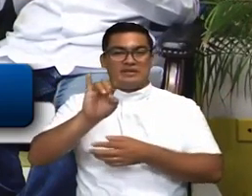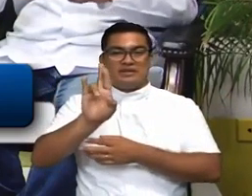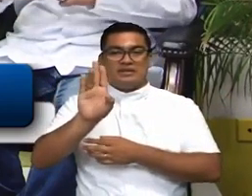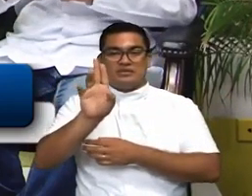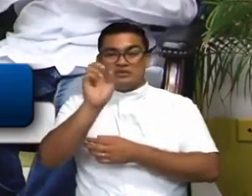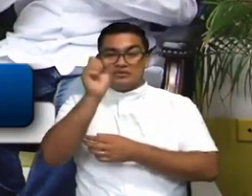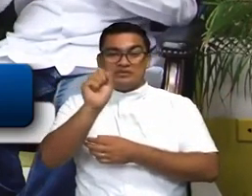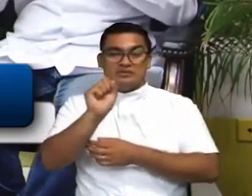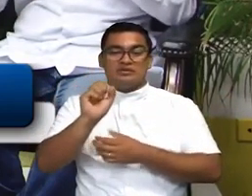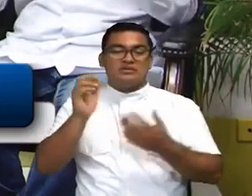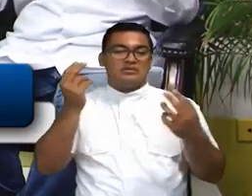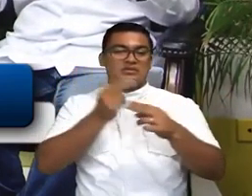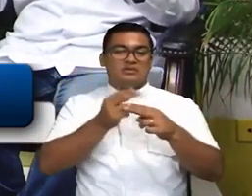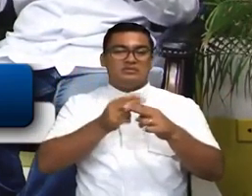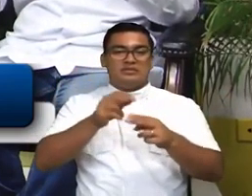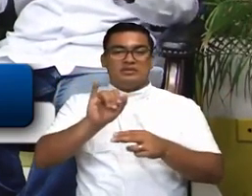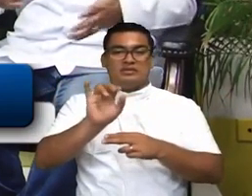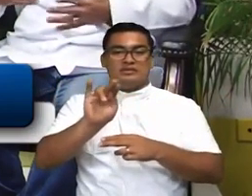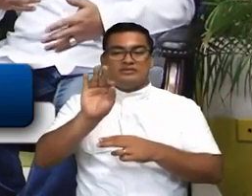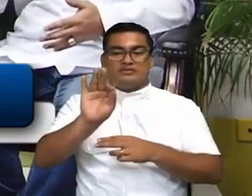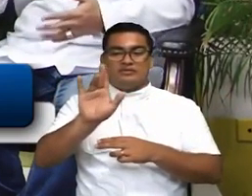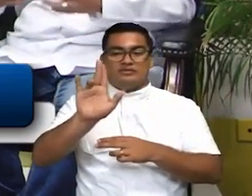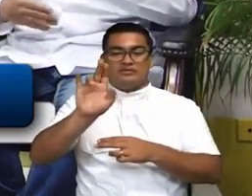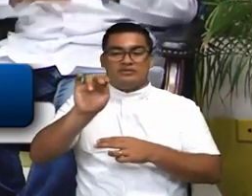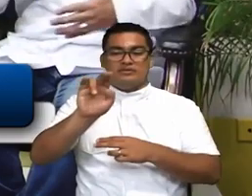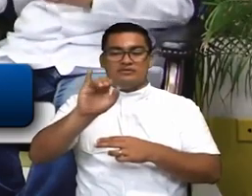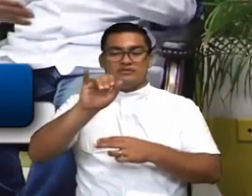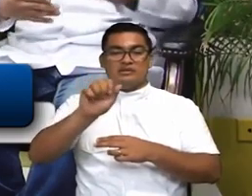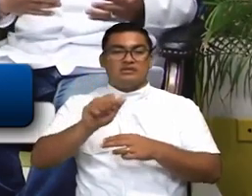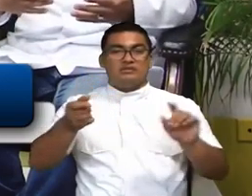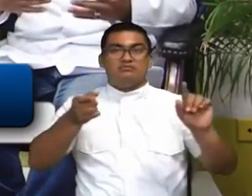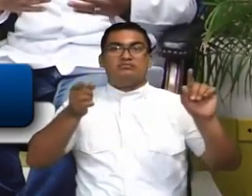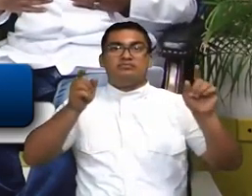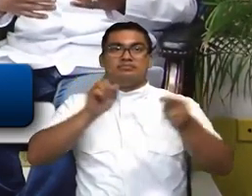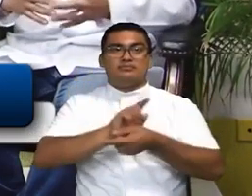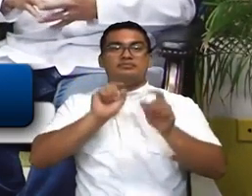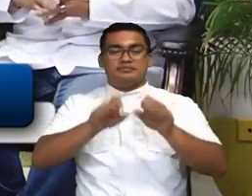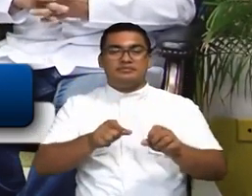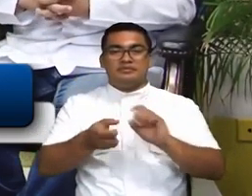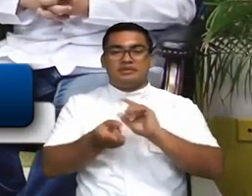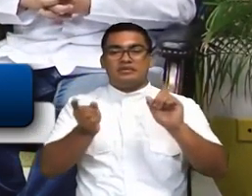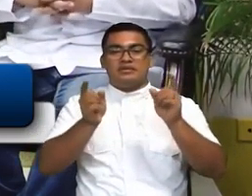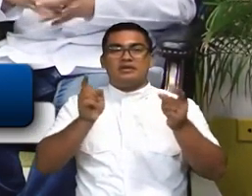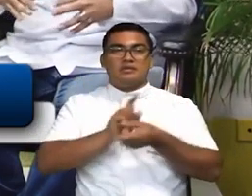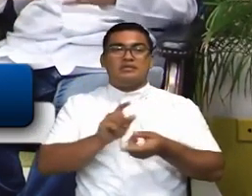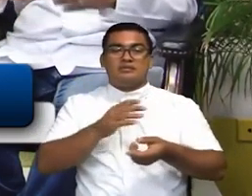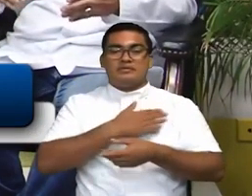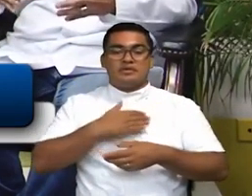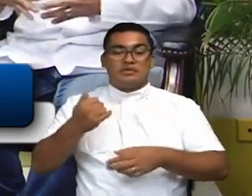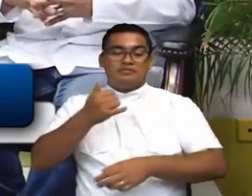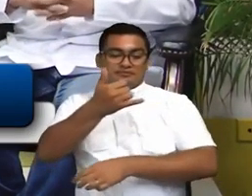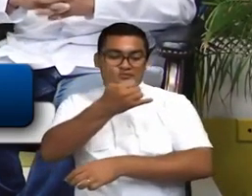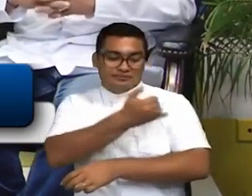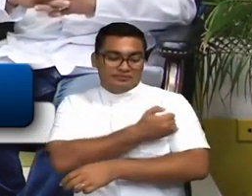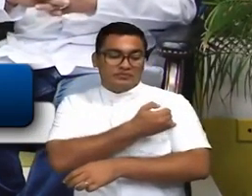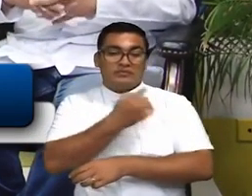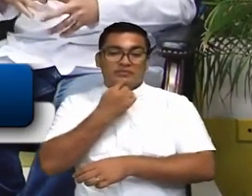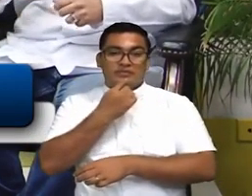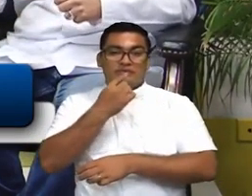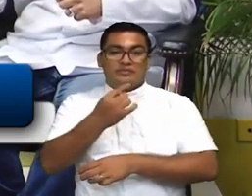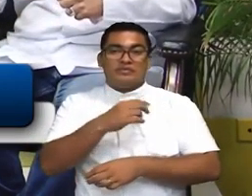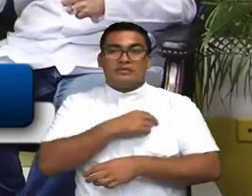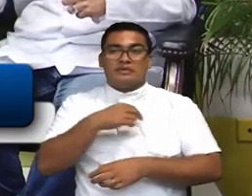ellos tienen una evolución. Y siempre esta vacuna tiene que ir evolucionando. ¿ya? Pero la que estamos aplicando ahorita son